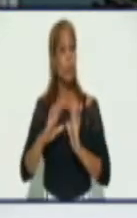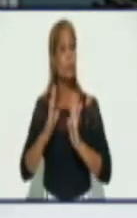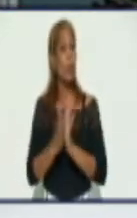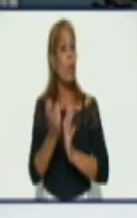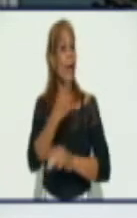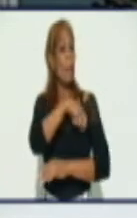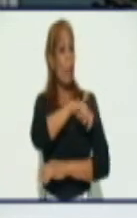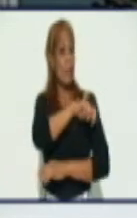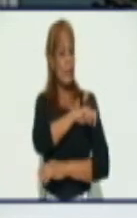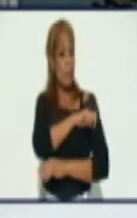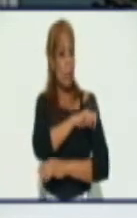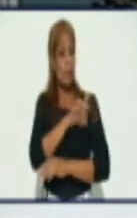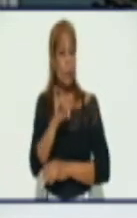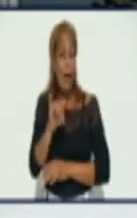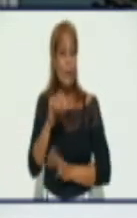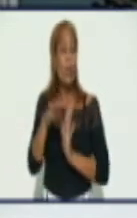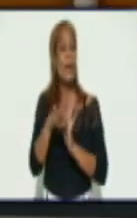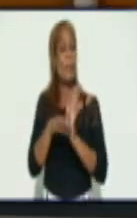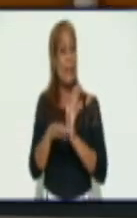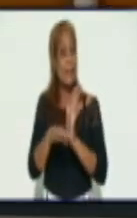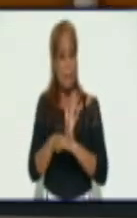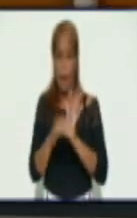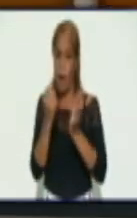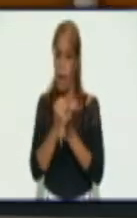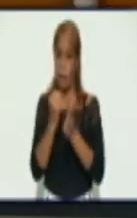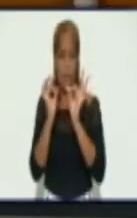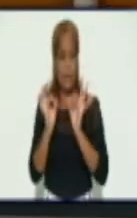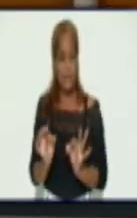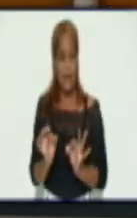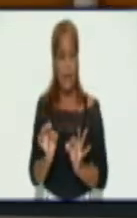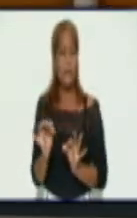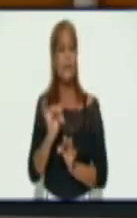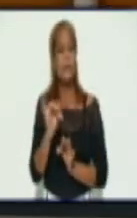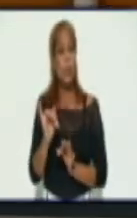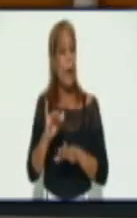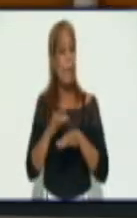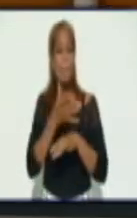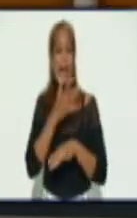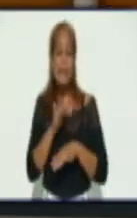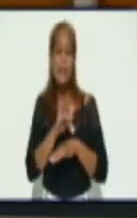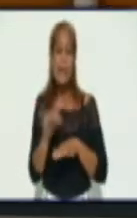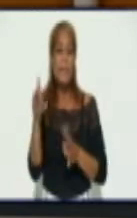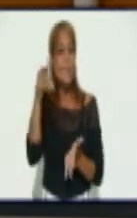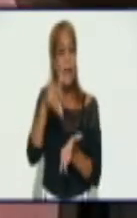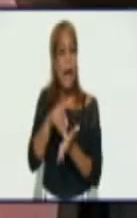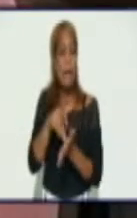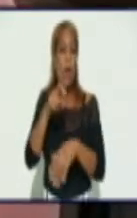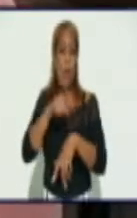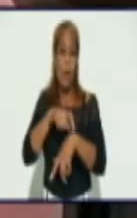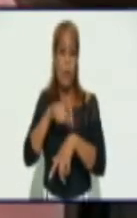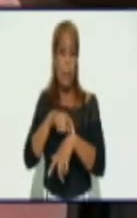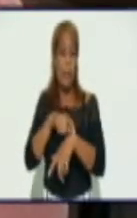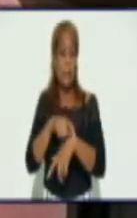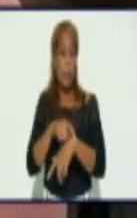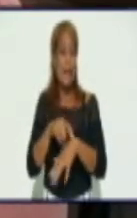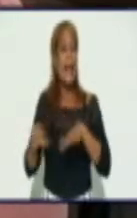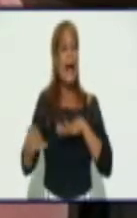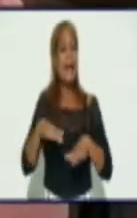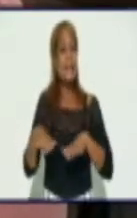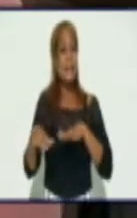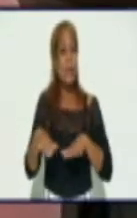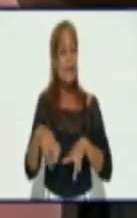medidas establecidas, va a llegar un momento, como decía nuestro secretario, que hoy serán insuficientes entonces las acciones y